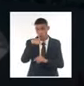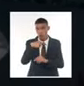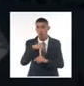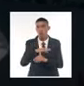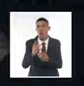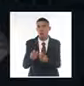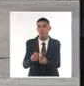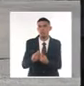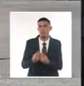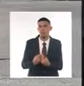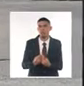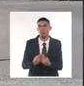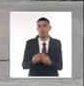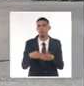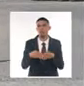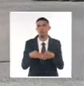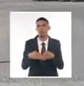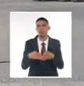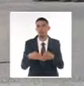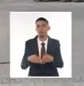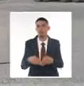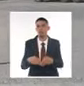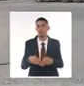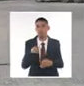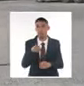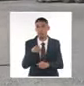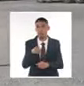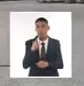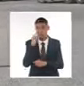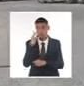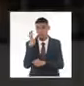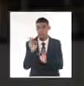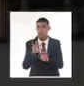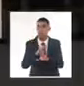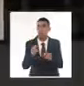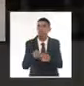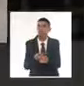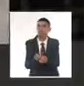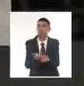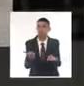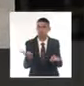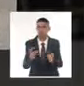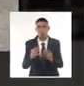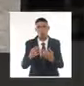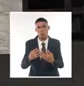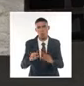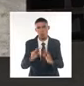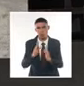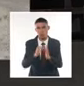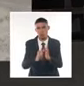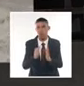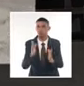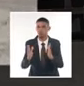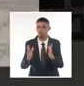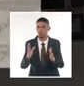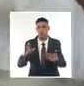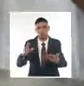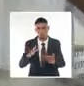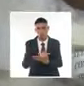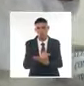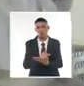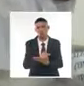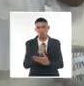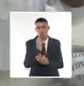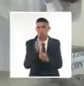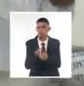Nevita un buque que con ese se asegura también la canasta familiar normal del mes, es decir, lo que está quedando pendiente.